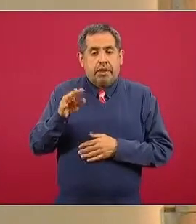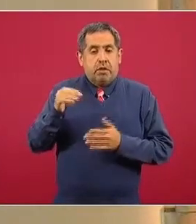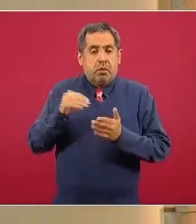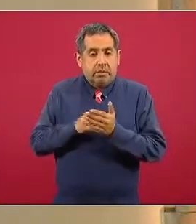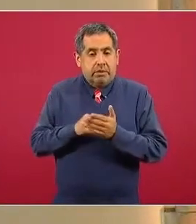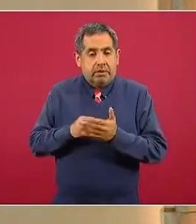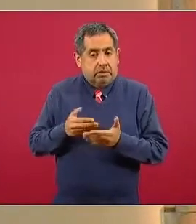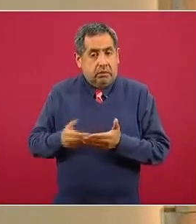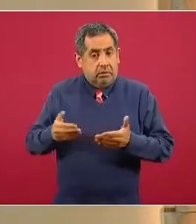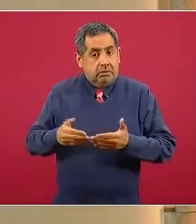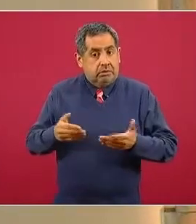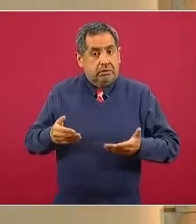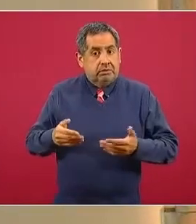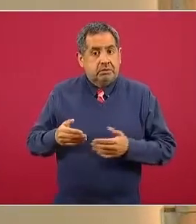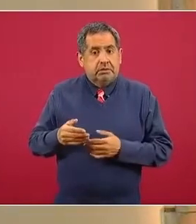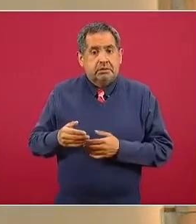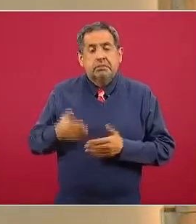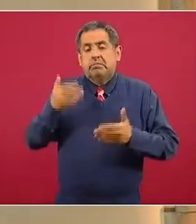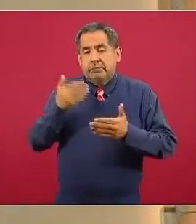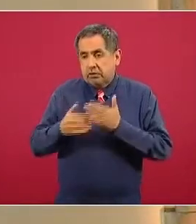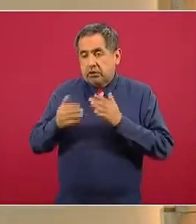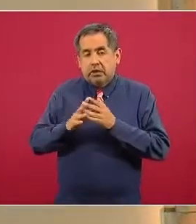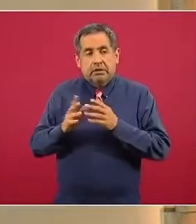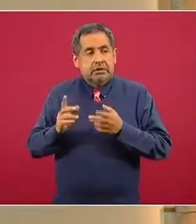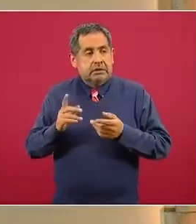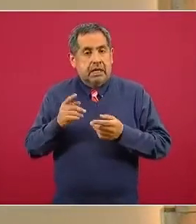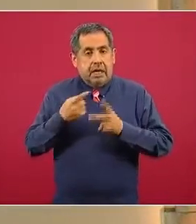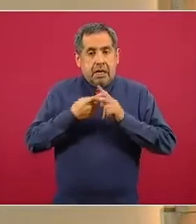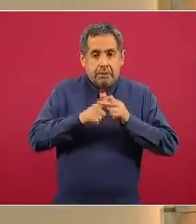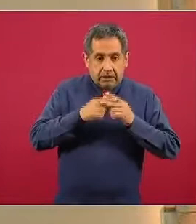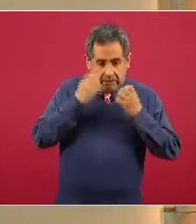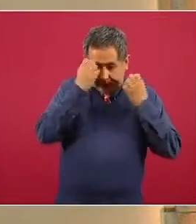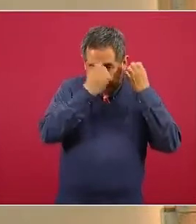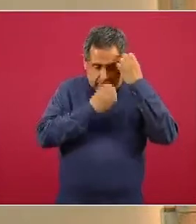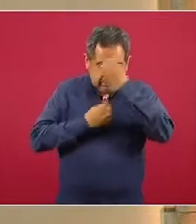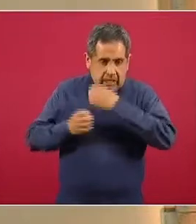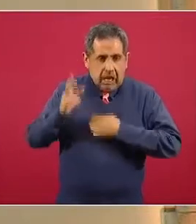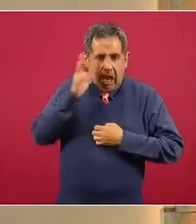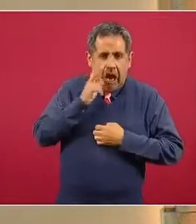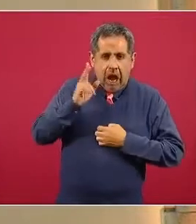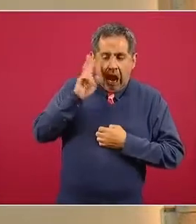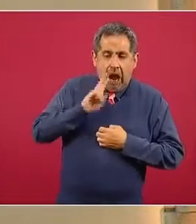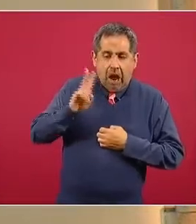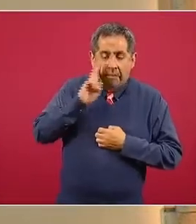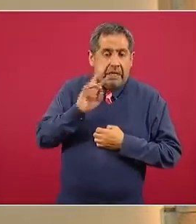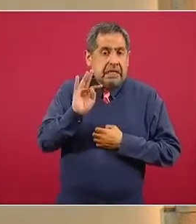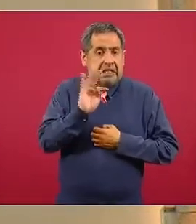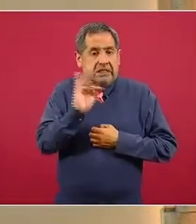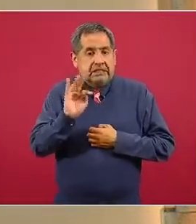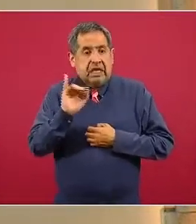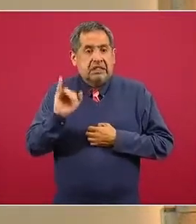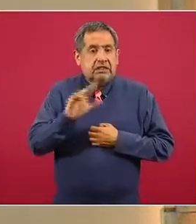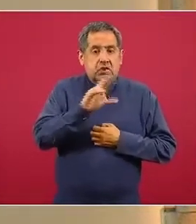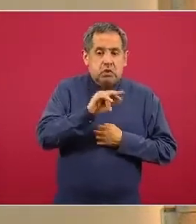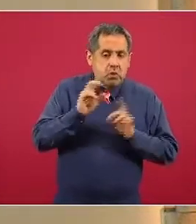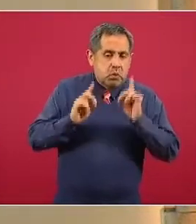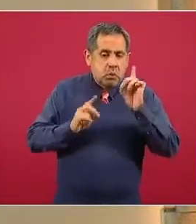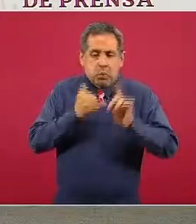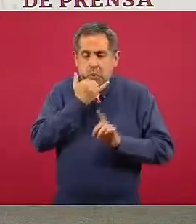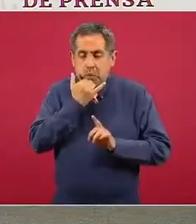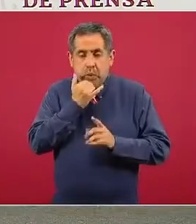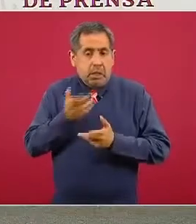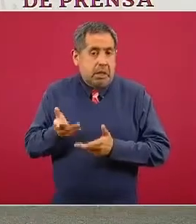2.249.000 ahora las personas que han ingresado a protocolo de estudio por ser clasificadas como casos sospechosos de la